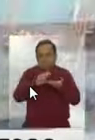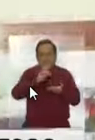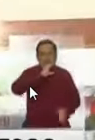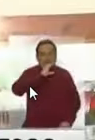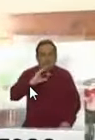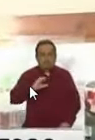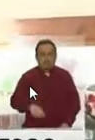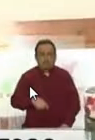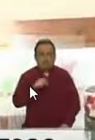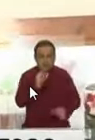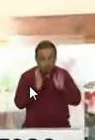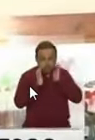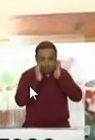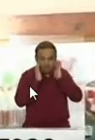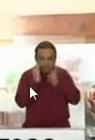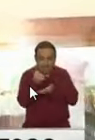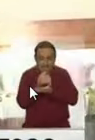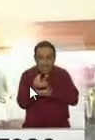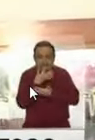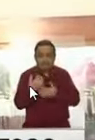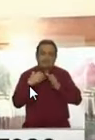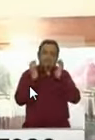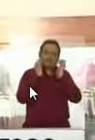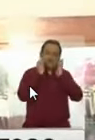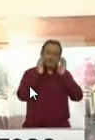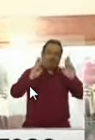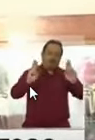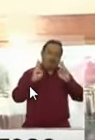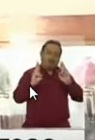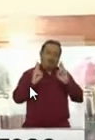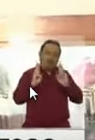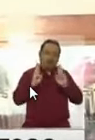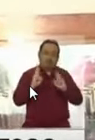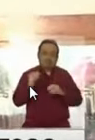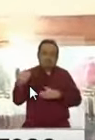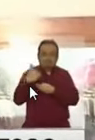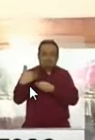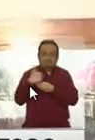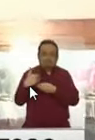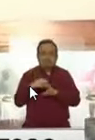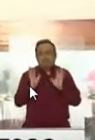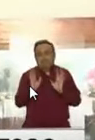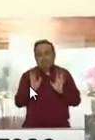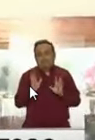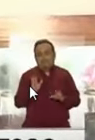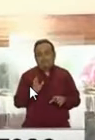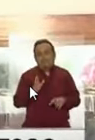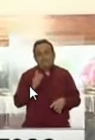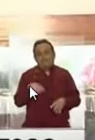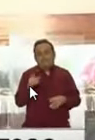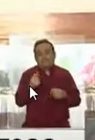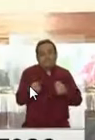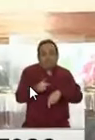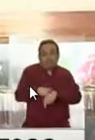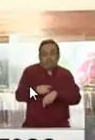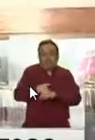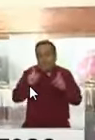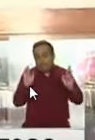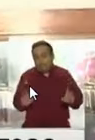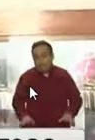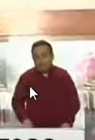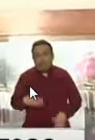rurales. ¿Está contento que le traen sus remedios? Muy contento. Ojalá que llegara todo el tiempo a la casa, pero bueno, la gente no tiene tiempo tampoco de